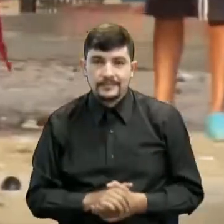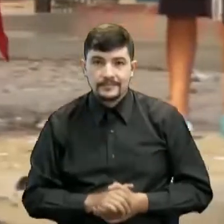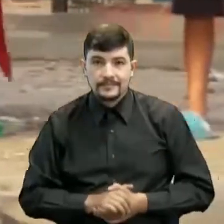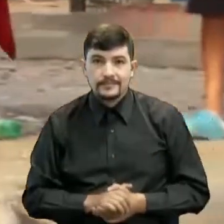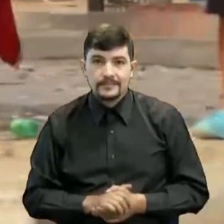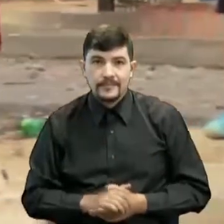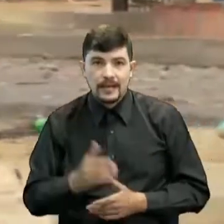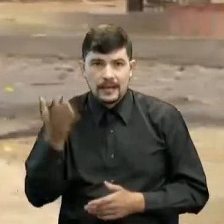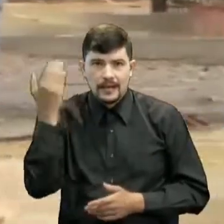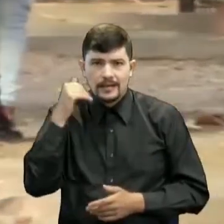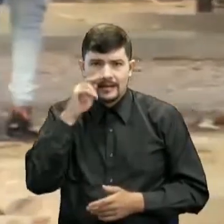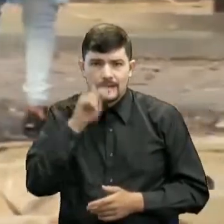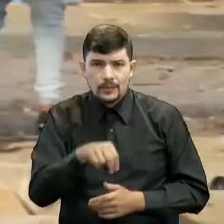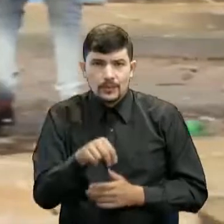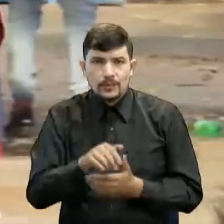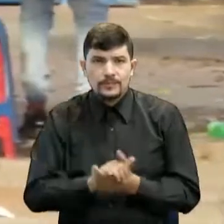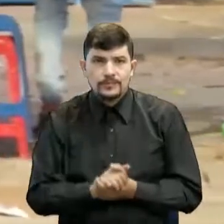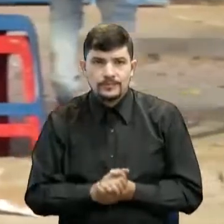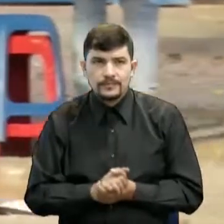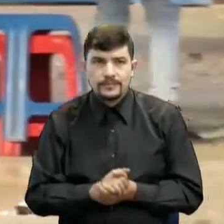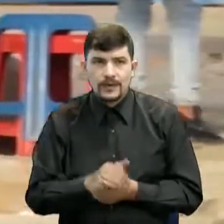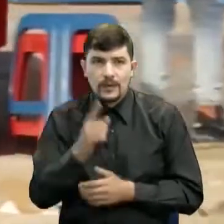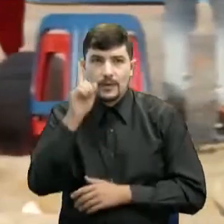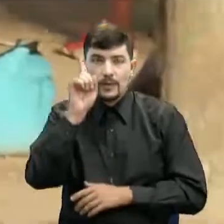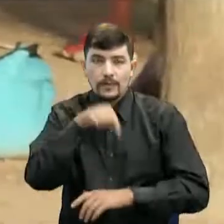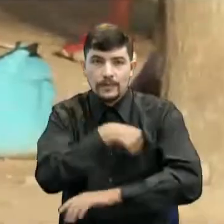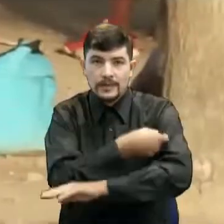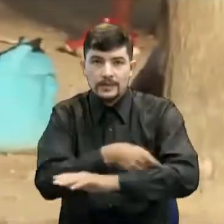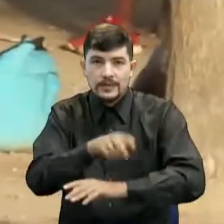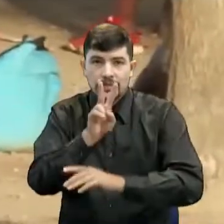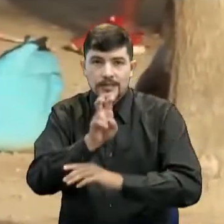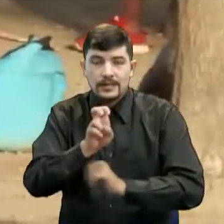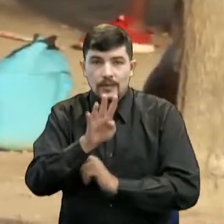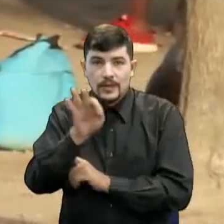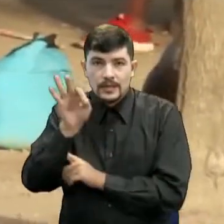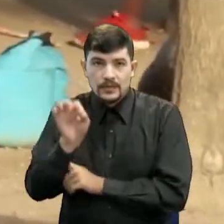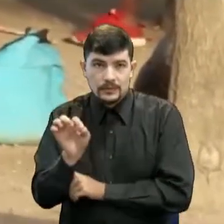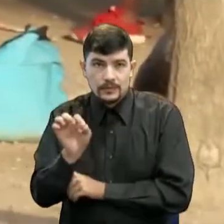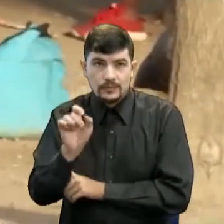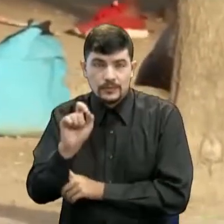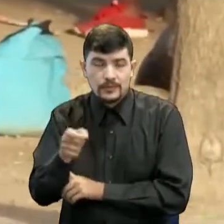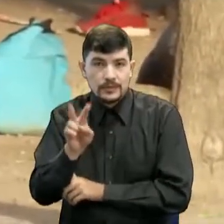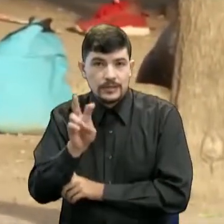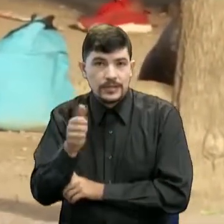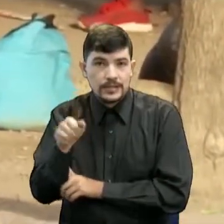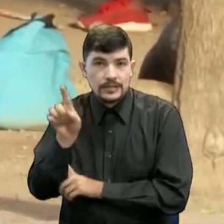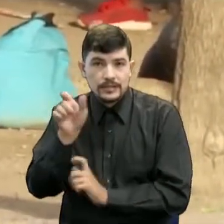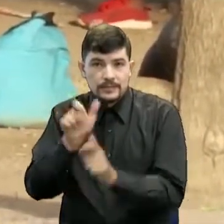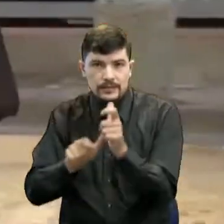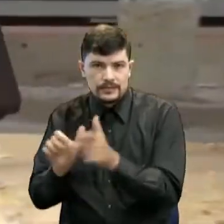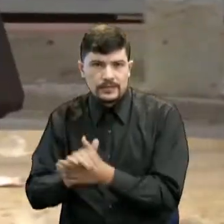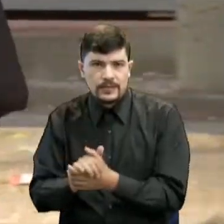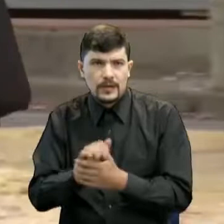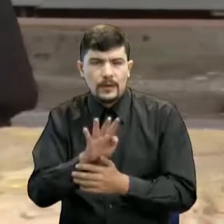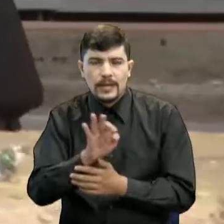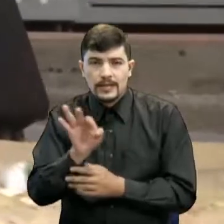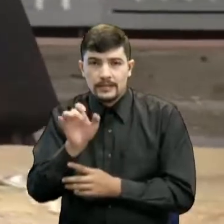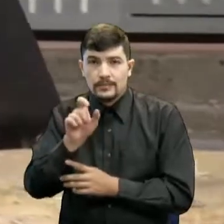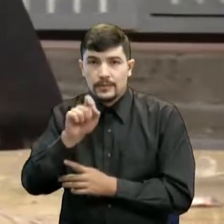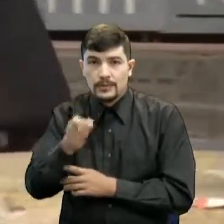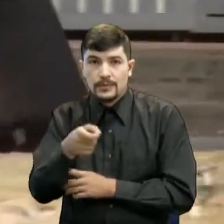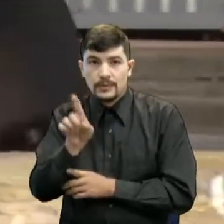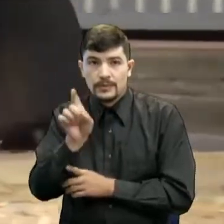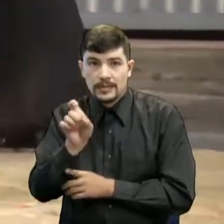un millón 748 mil 716 venezolanos en colombia el 43,6 por ciento se encuentra en condición regular y